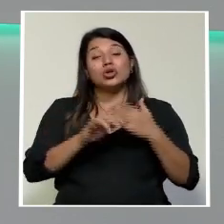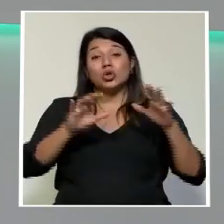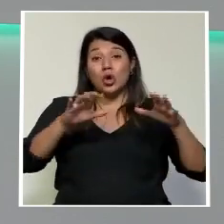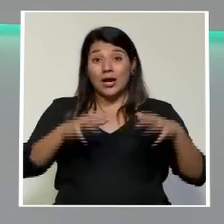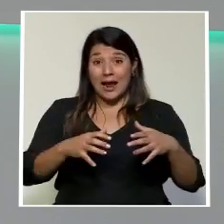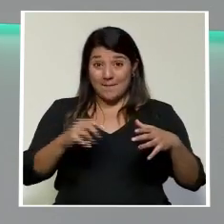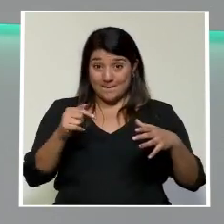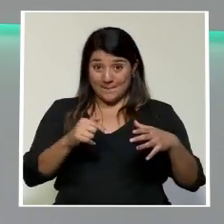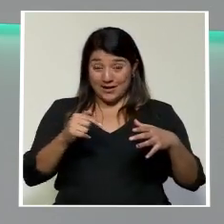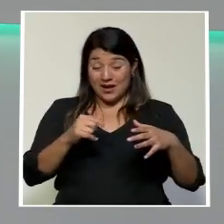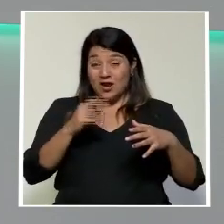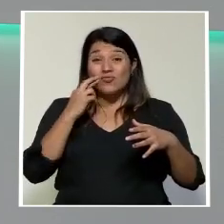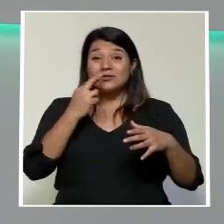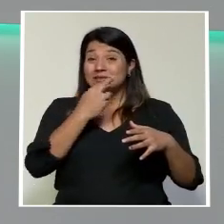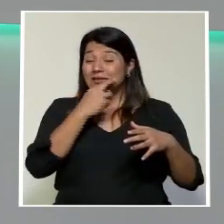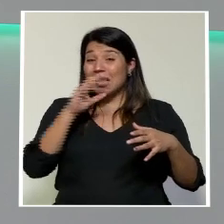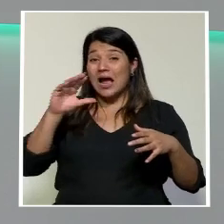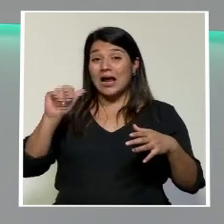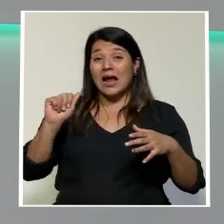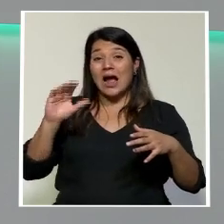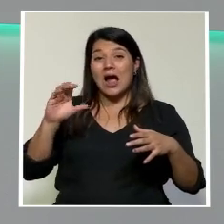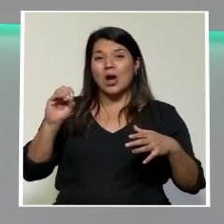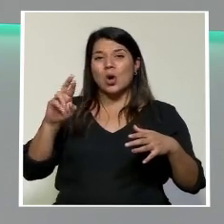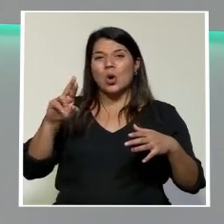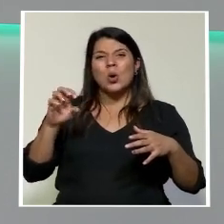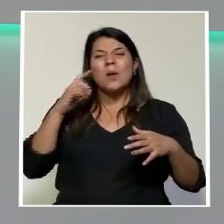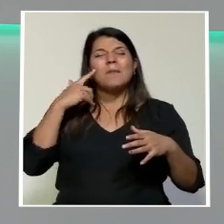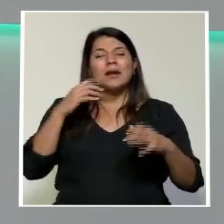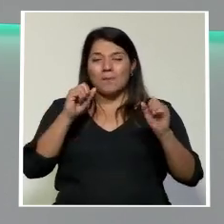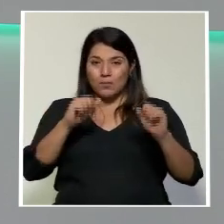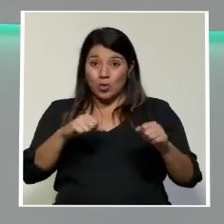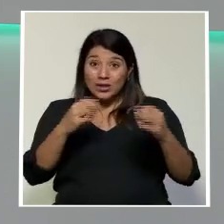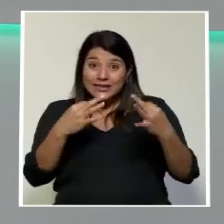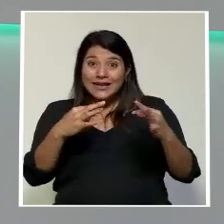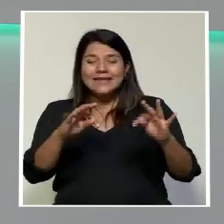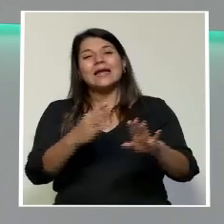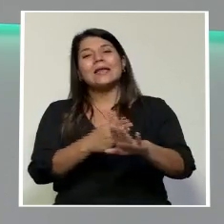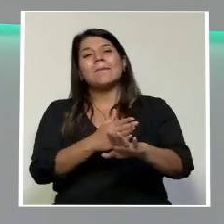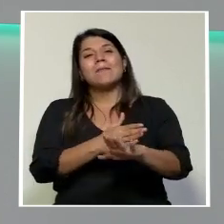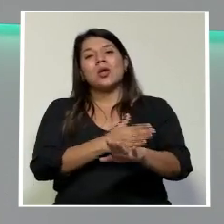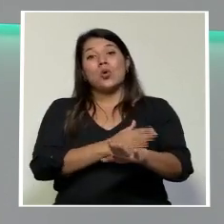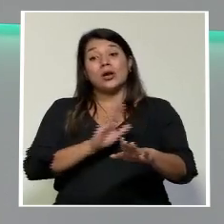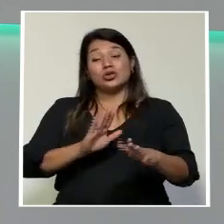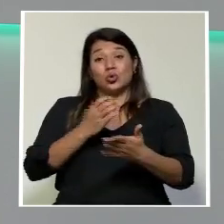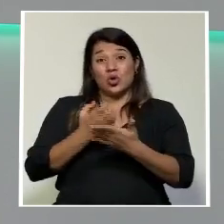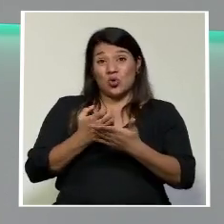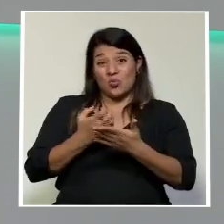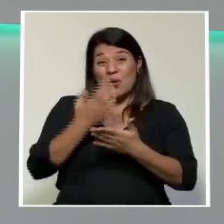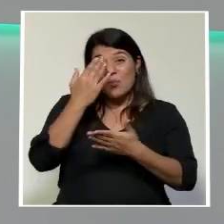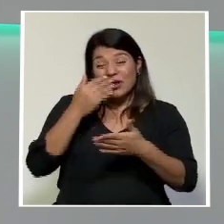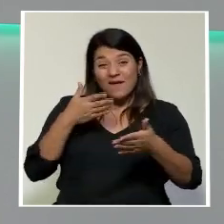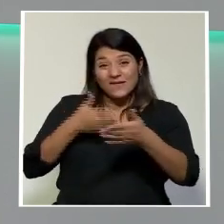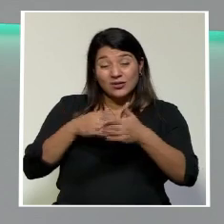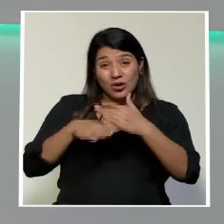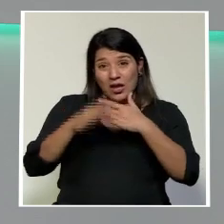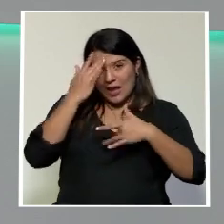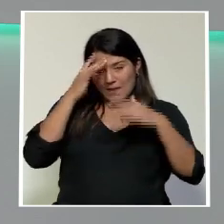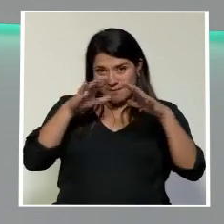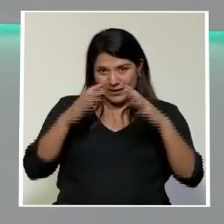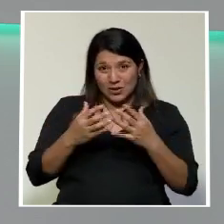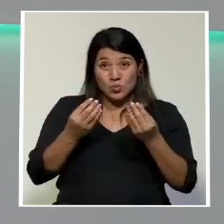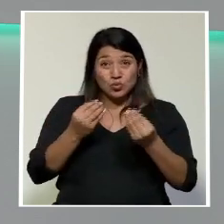Restaurantes y Afines Cacore para tratar de sobreponerse a las pérdidas del sector durante la pandemia. Centenares de trabajadores